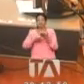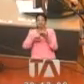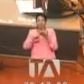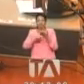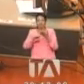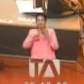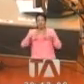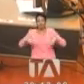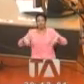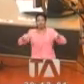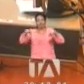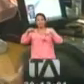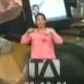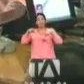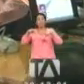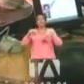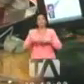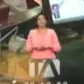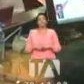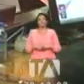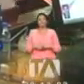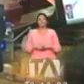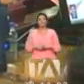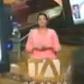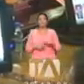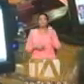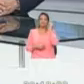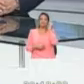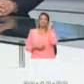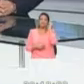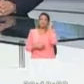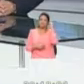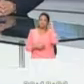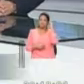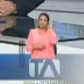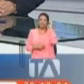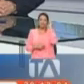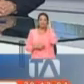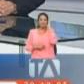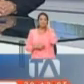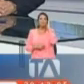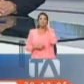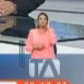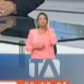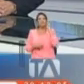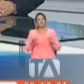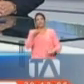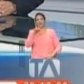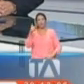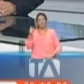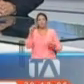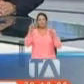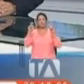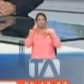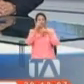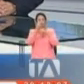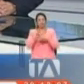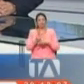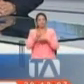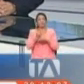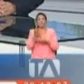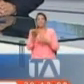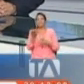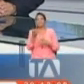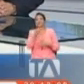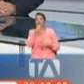en el Tribunal de Garantías Penales. Andrea Samaniego, 24 horas. Otra acción de protección constitucional fue presentada por la